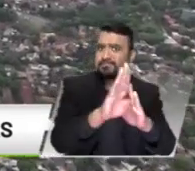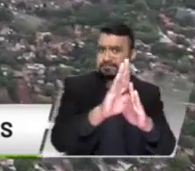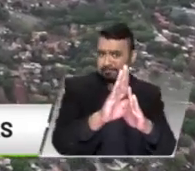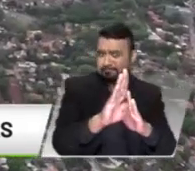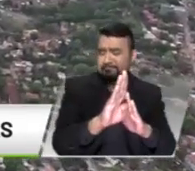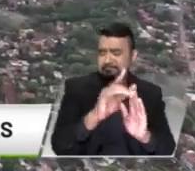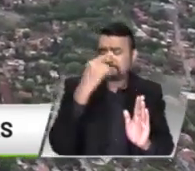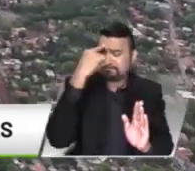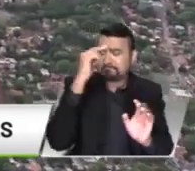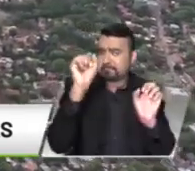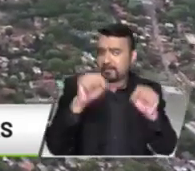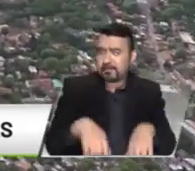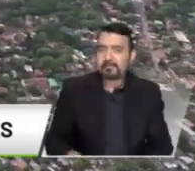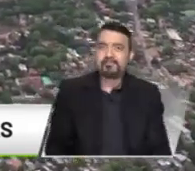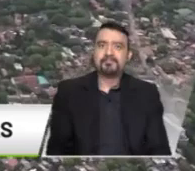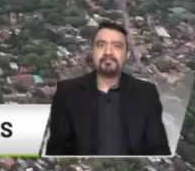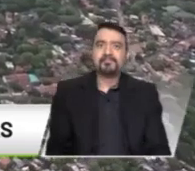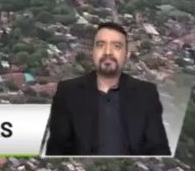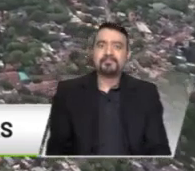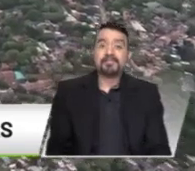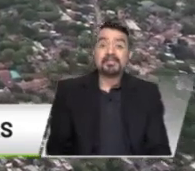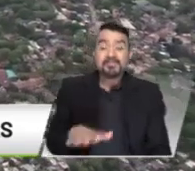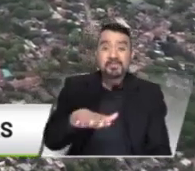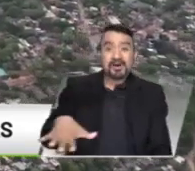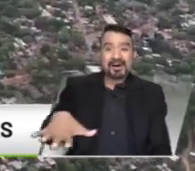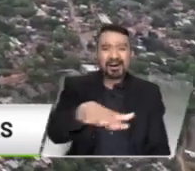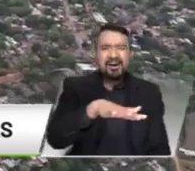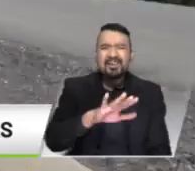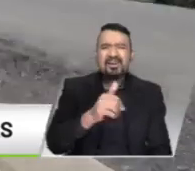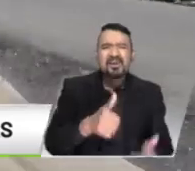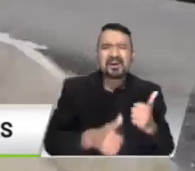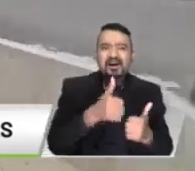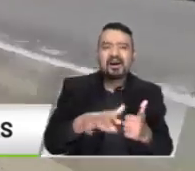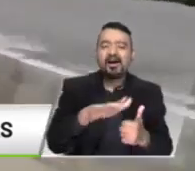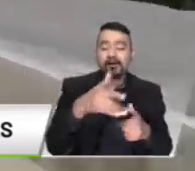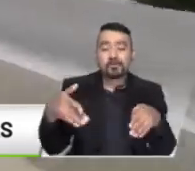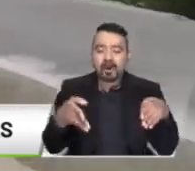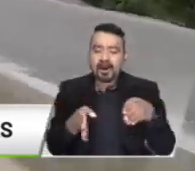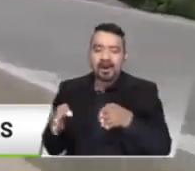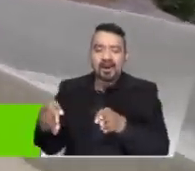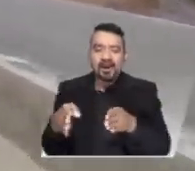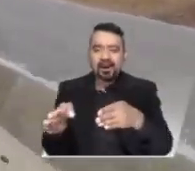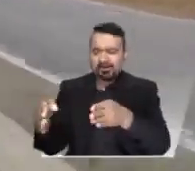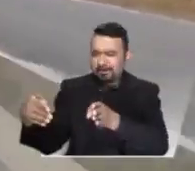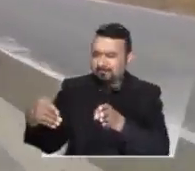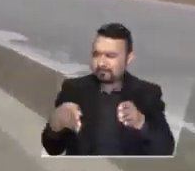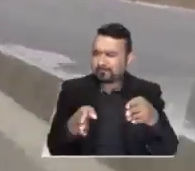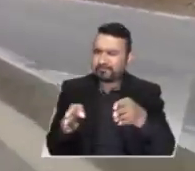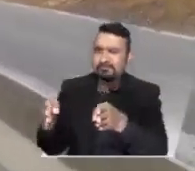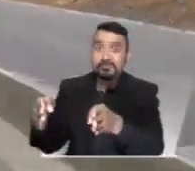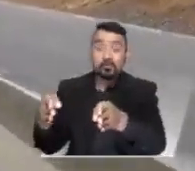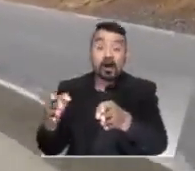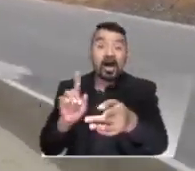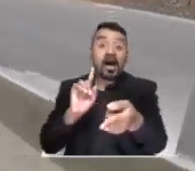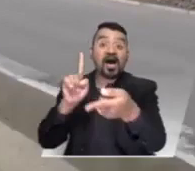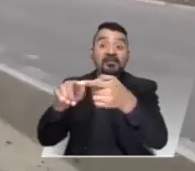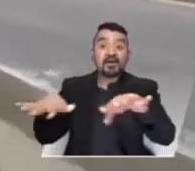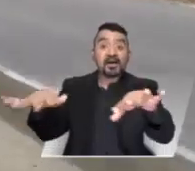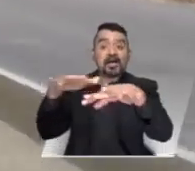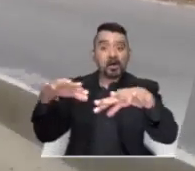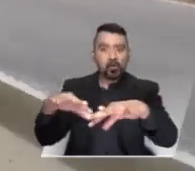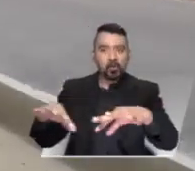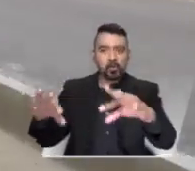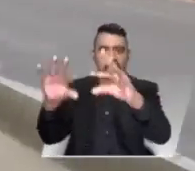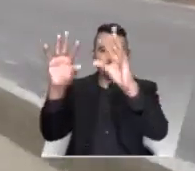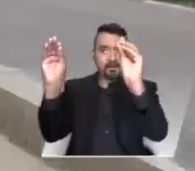en el occidente de Antioquia se sumaría a otras obras como el puerto seco y las vías 4G que conectan con el puerto de Urabá, obras que